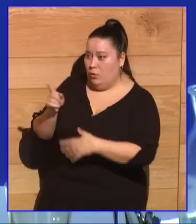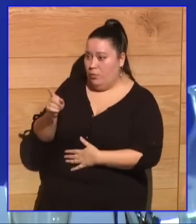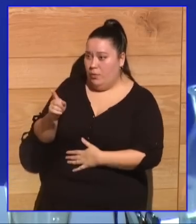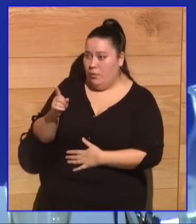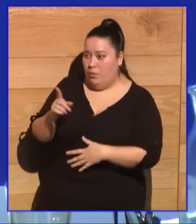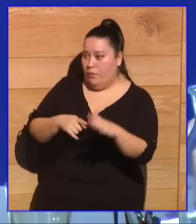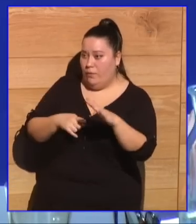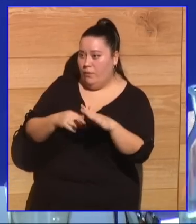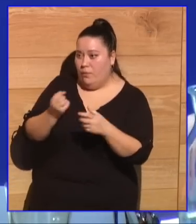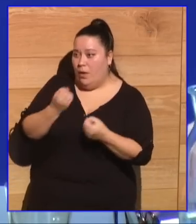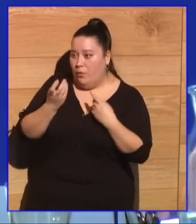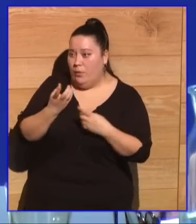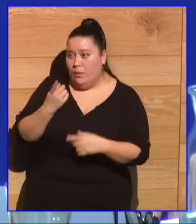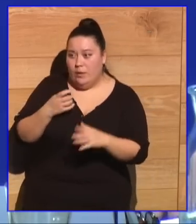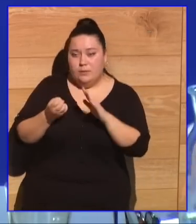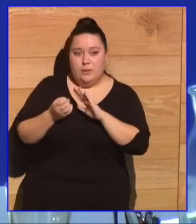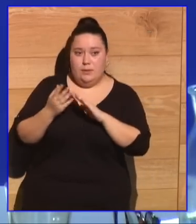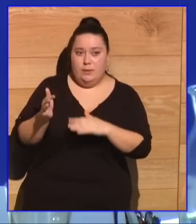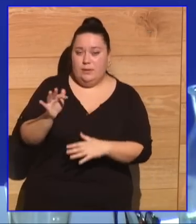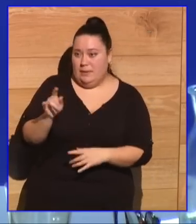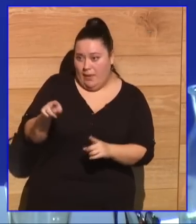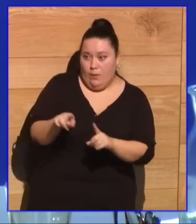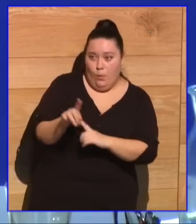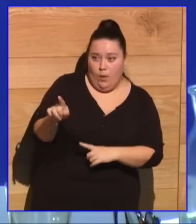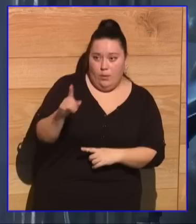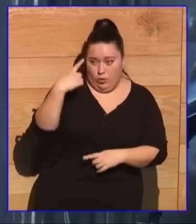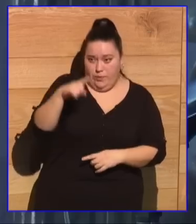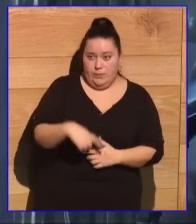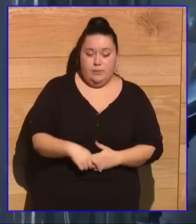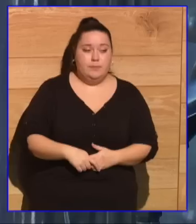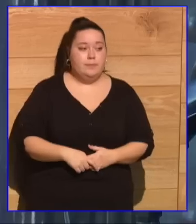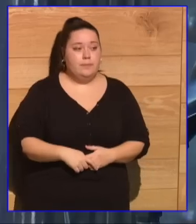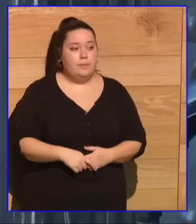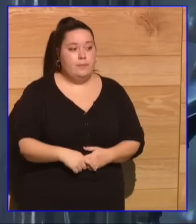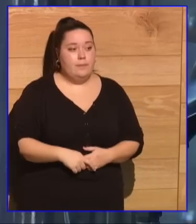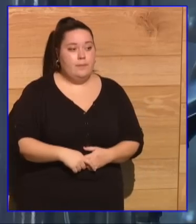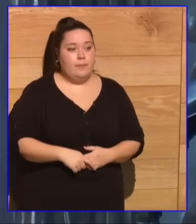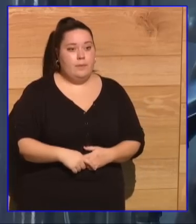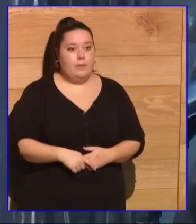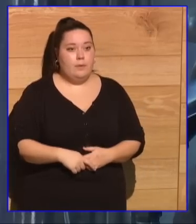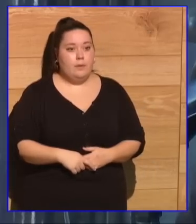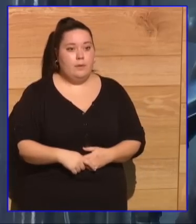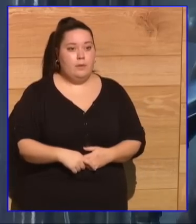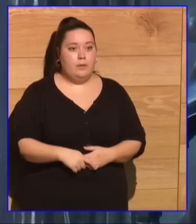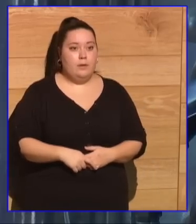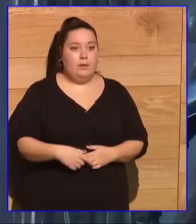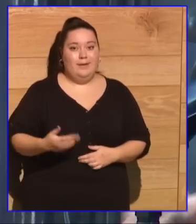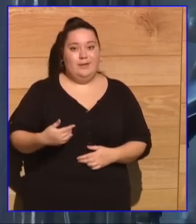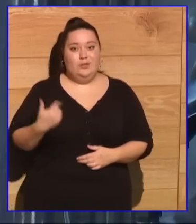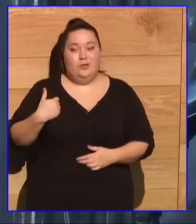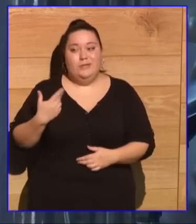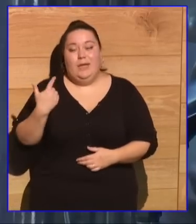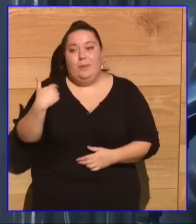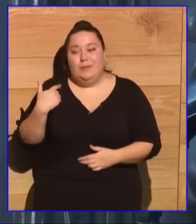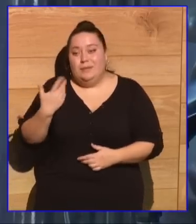un desarrollo, ¿no? Está bien. Y te está dando igual, ¿no? Por otro lado, tengo en el banco tanto crédito de interrupciones. Claro, O sea,